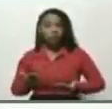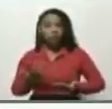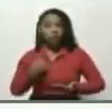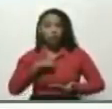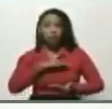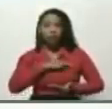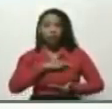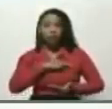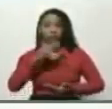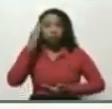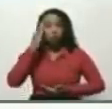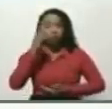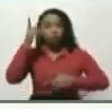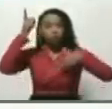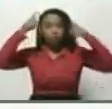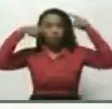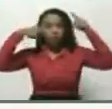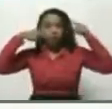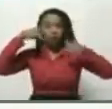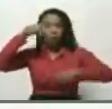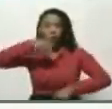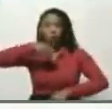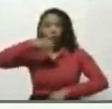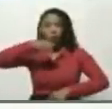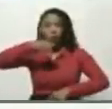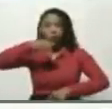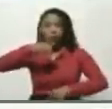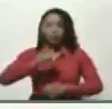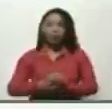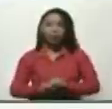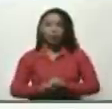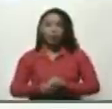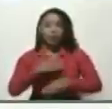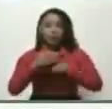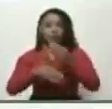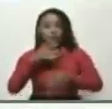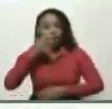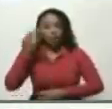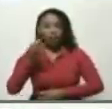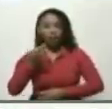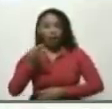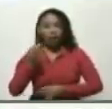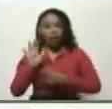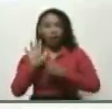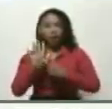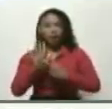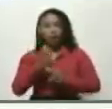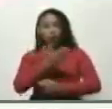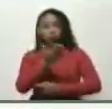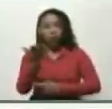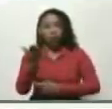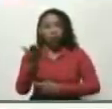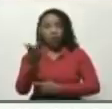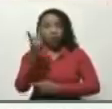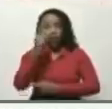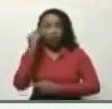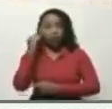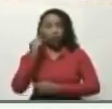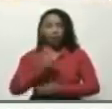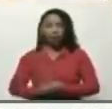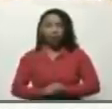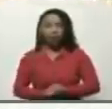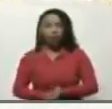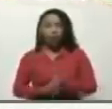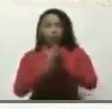nuestro comandante Chávez hoy es realidad en la figura de ustedes, delegadas, y de ustedes, delegados.